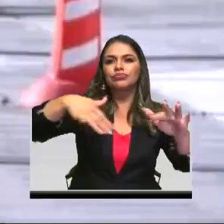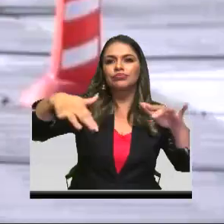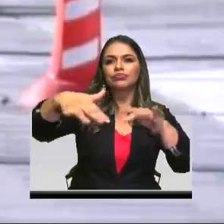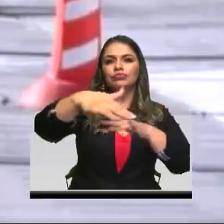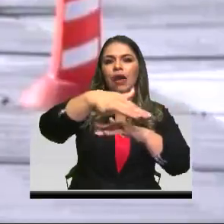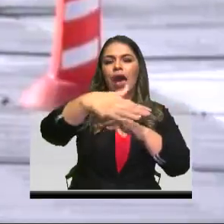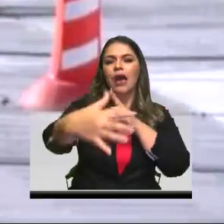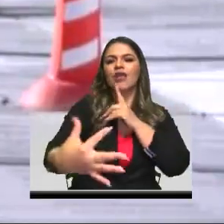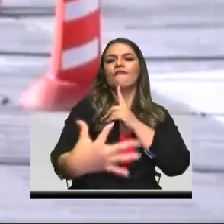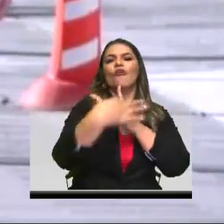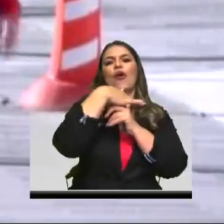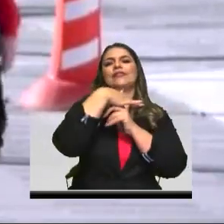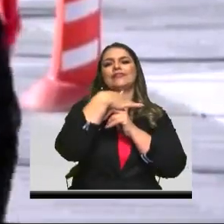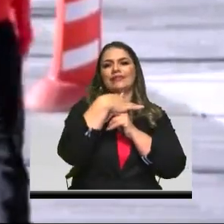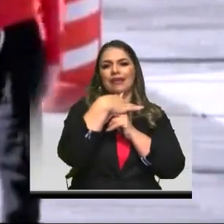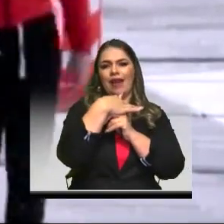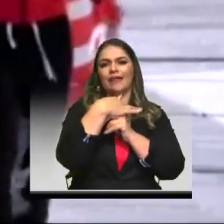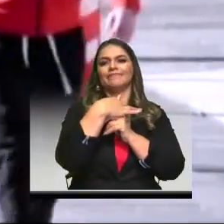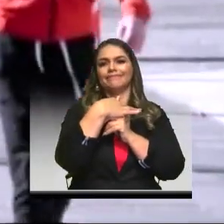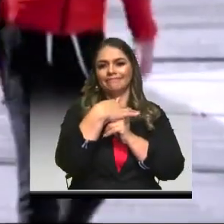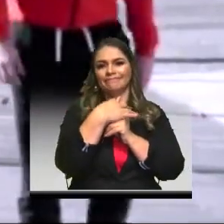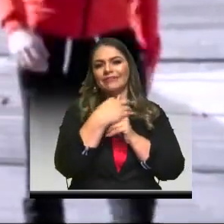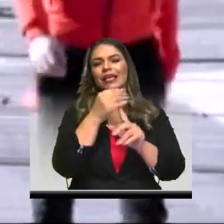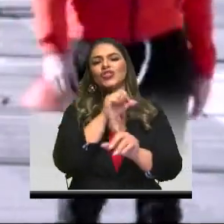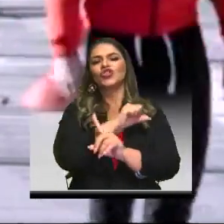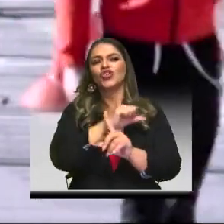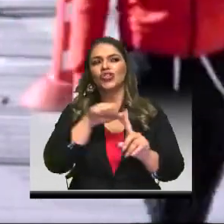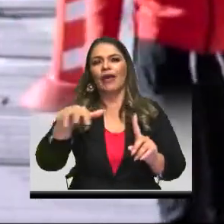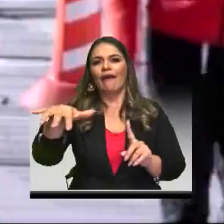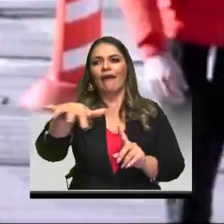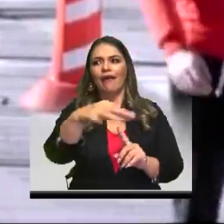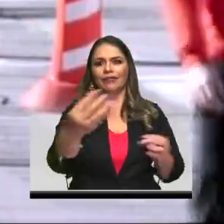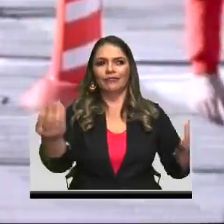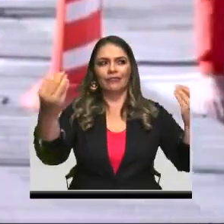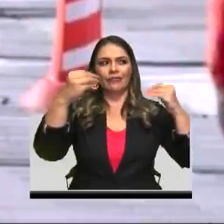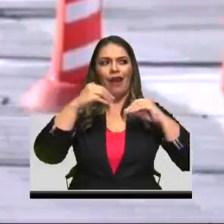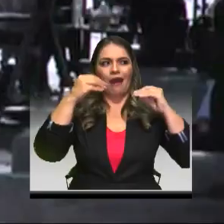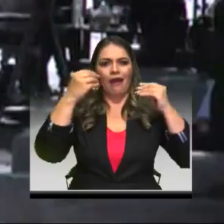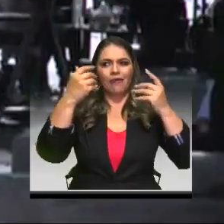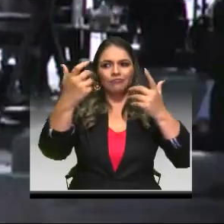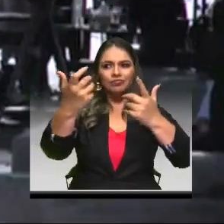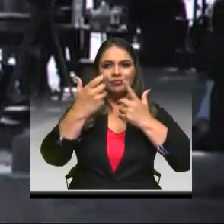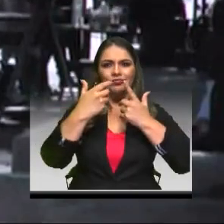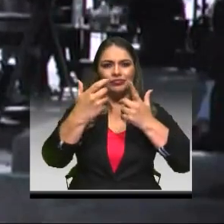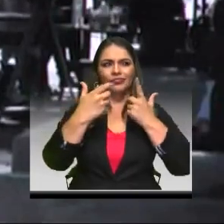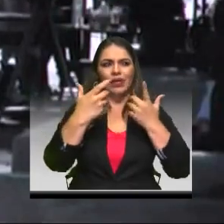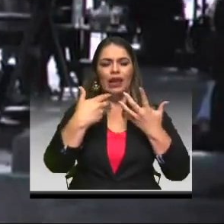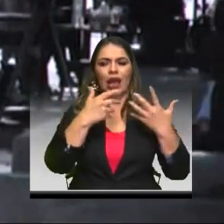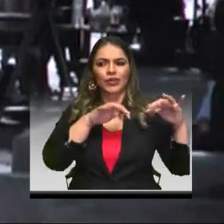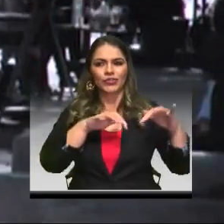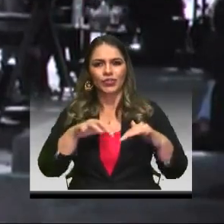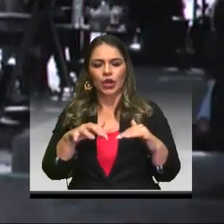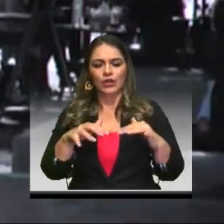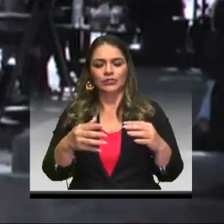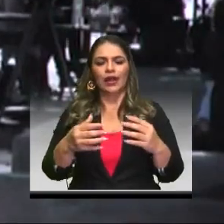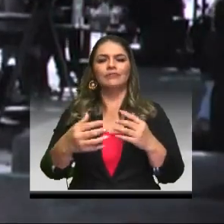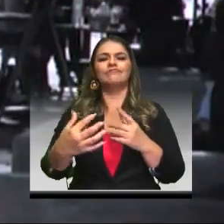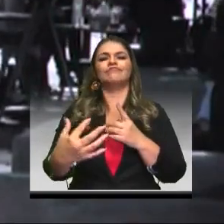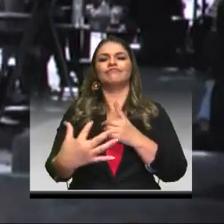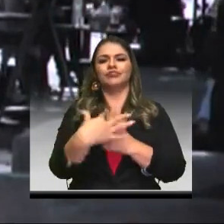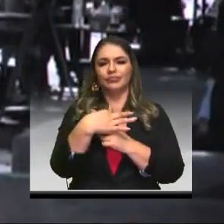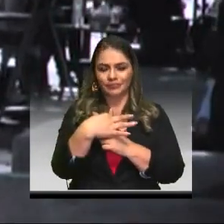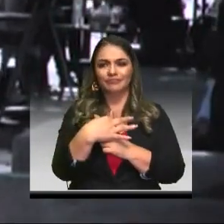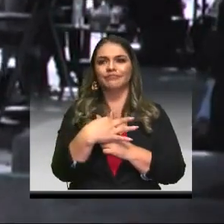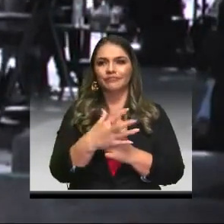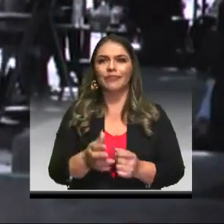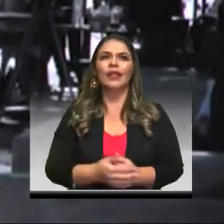deficiencias. Y luego viene la parte social, que es la parte que nos moldea de alguna manera los comportamientos, y ahí entran desde